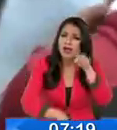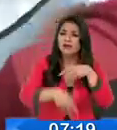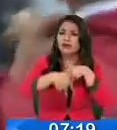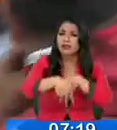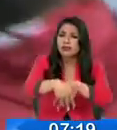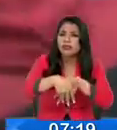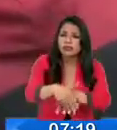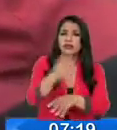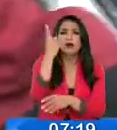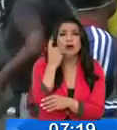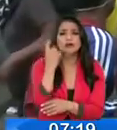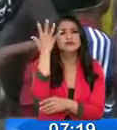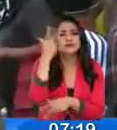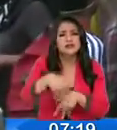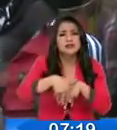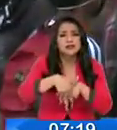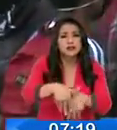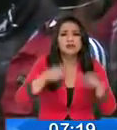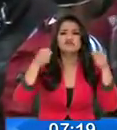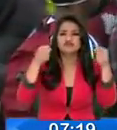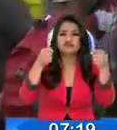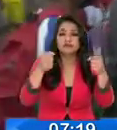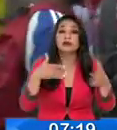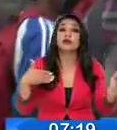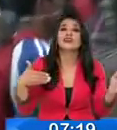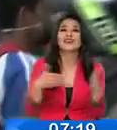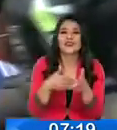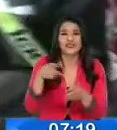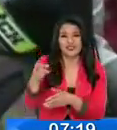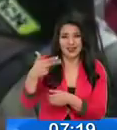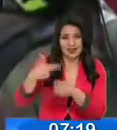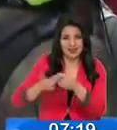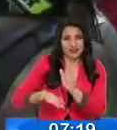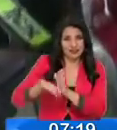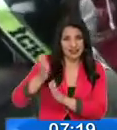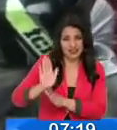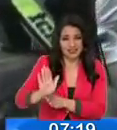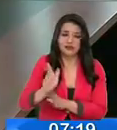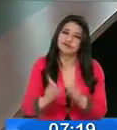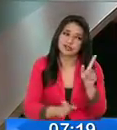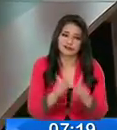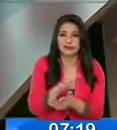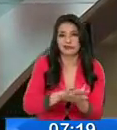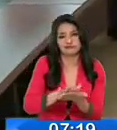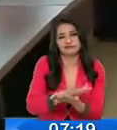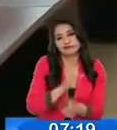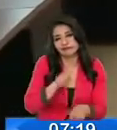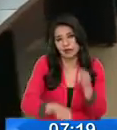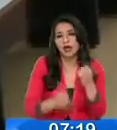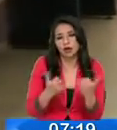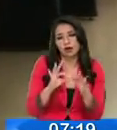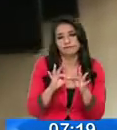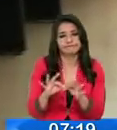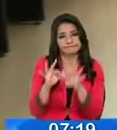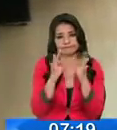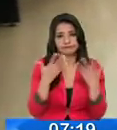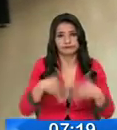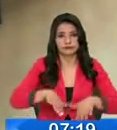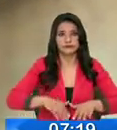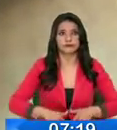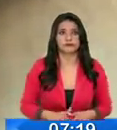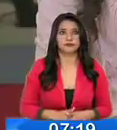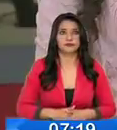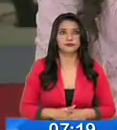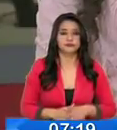de manifestaciones en contra de la eliminación del subsidio a los combustibles. Informó Patricia